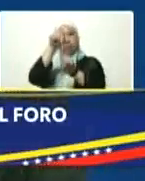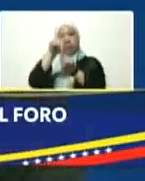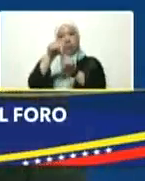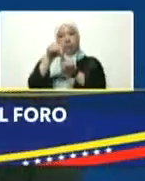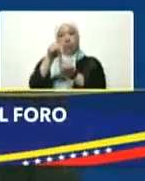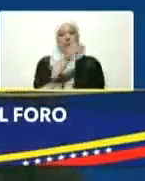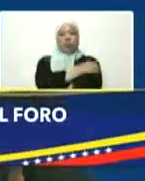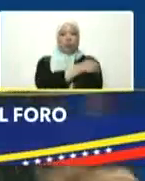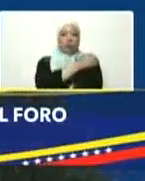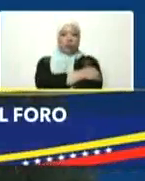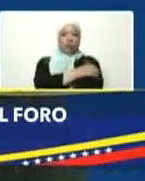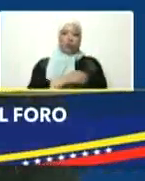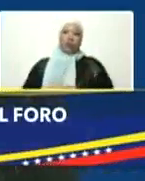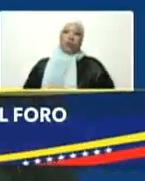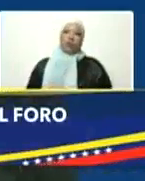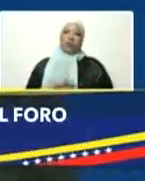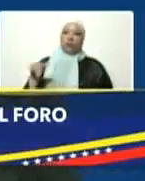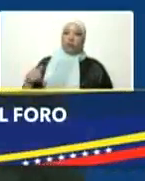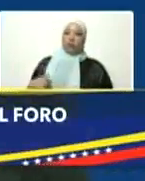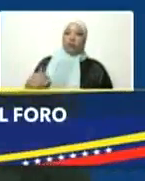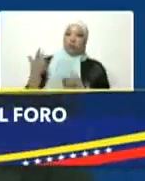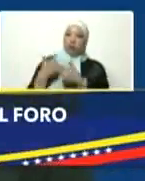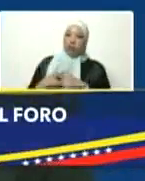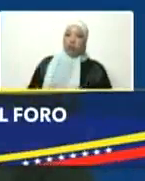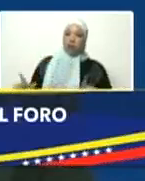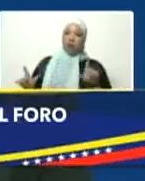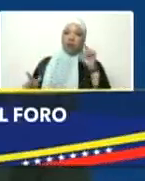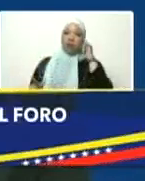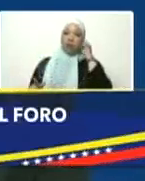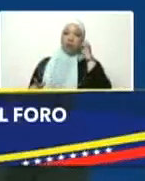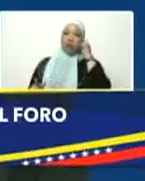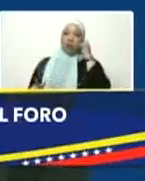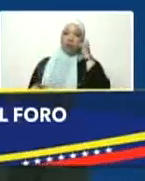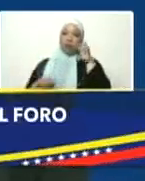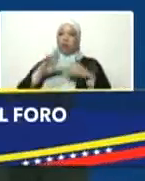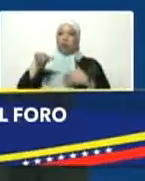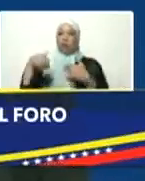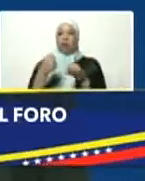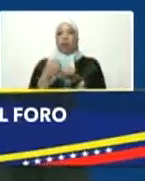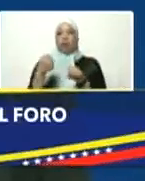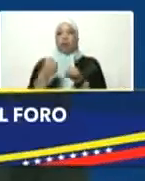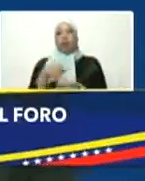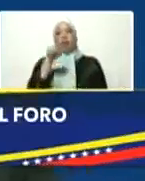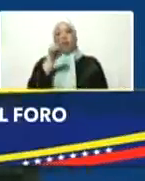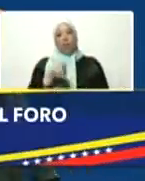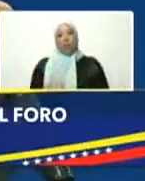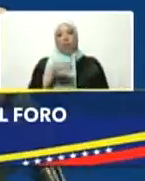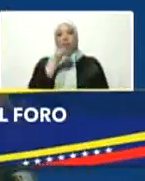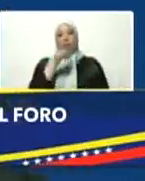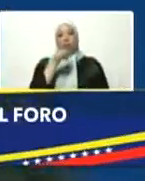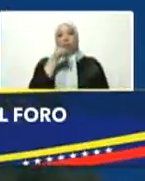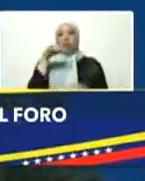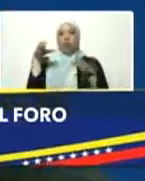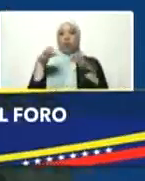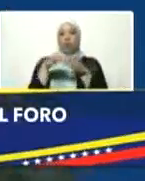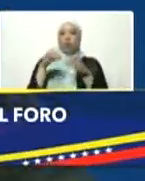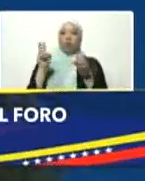derecha, de nuevo al neoliberalismo. Todos contribuimos, y México también, para que el grupo de